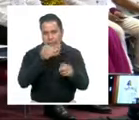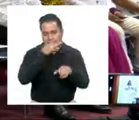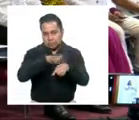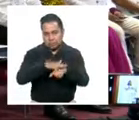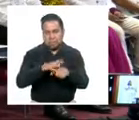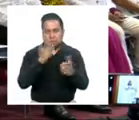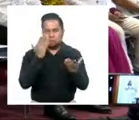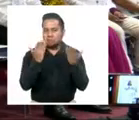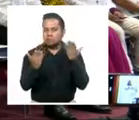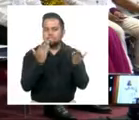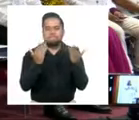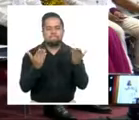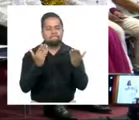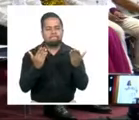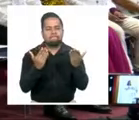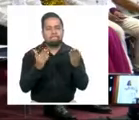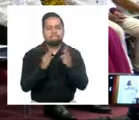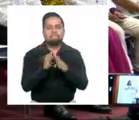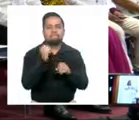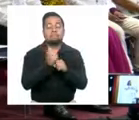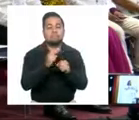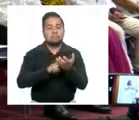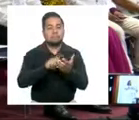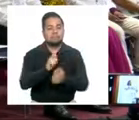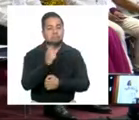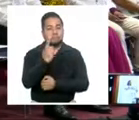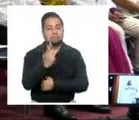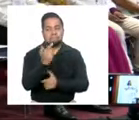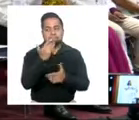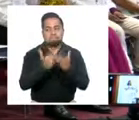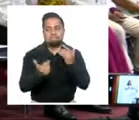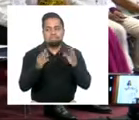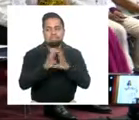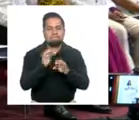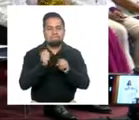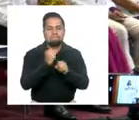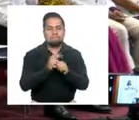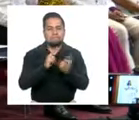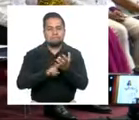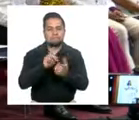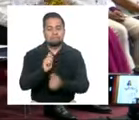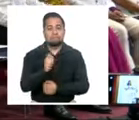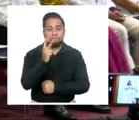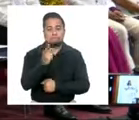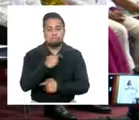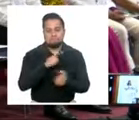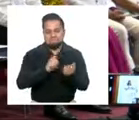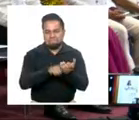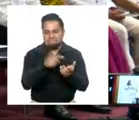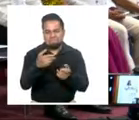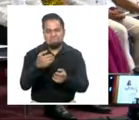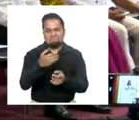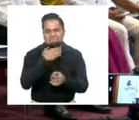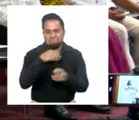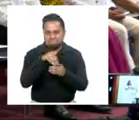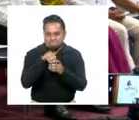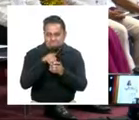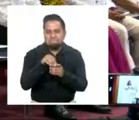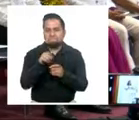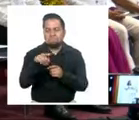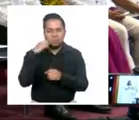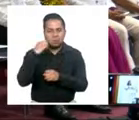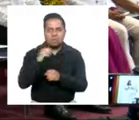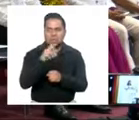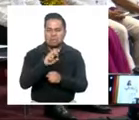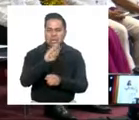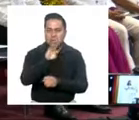que en comparación con el 2021 y al cierre del 2022, la ocupación hotelera en el estado de Oaxaca registró